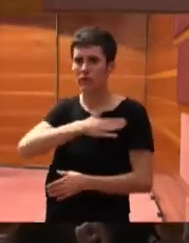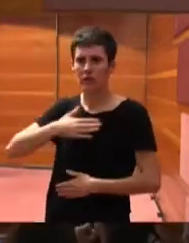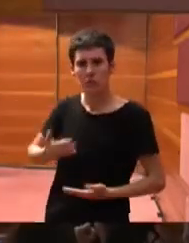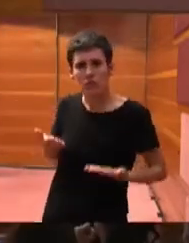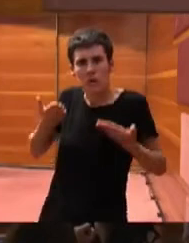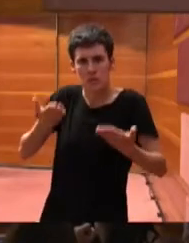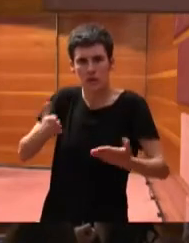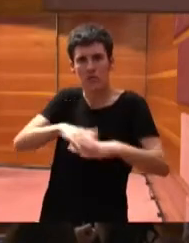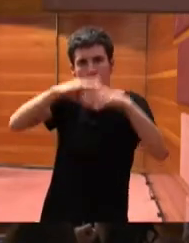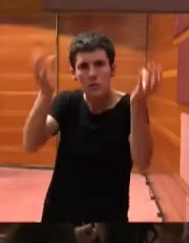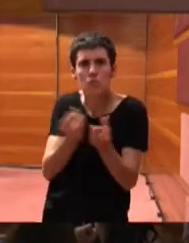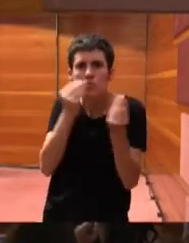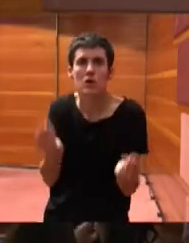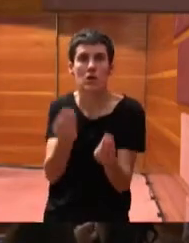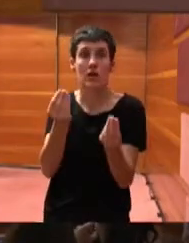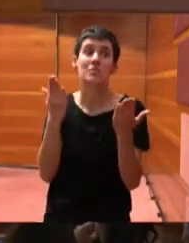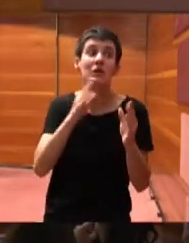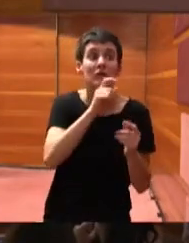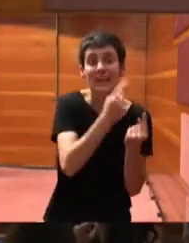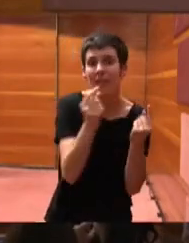supuesto, pero todos tenemos nuestra vida.